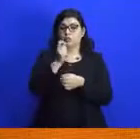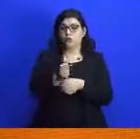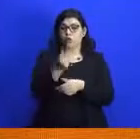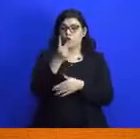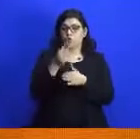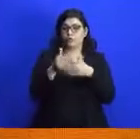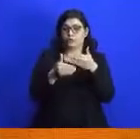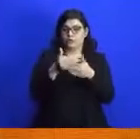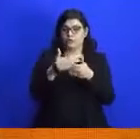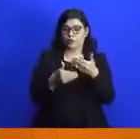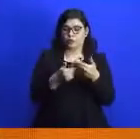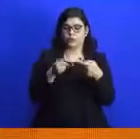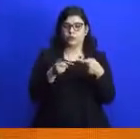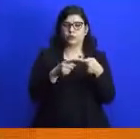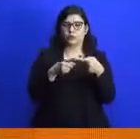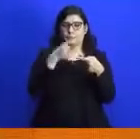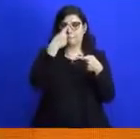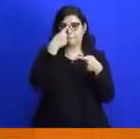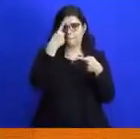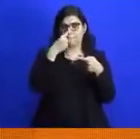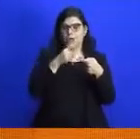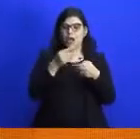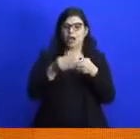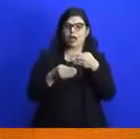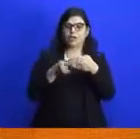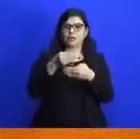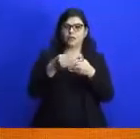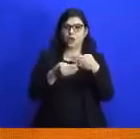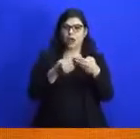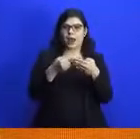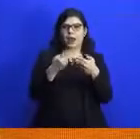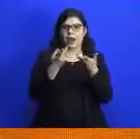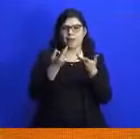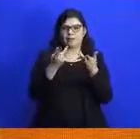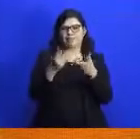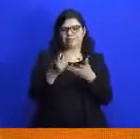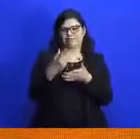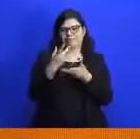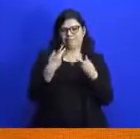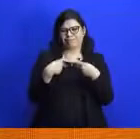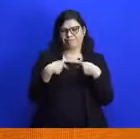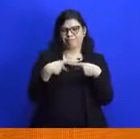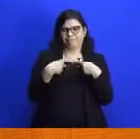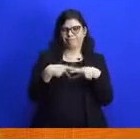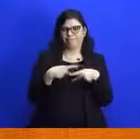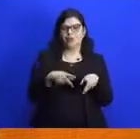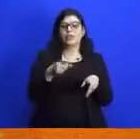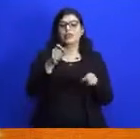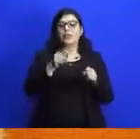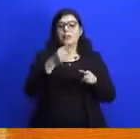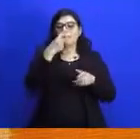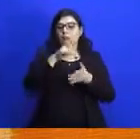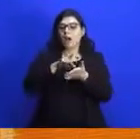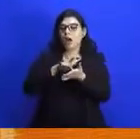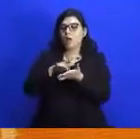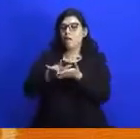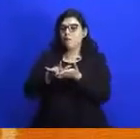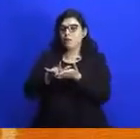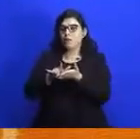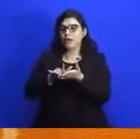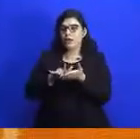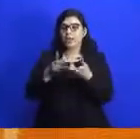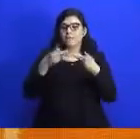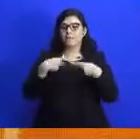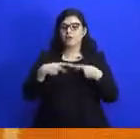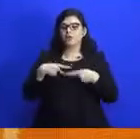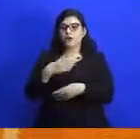sentidos. Primero, para poder desarrollar a pequeños proveedores. Y segundo, para poder apoyar a pequeños productores del